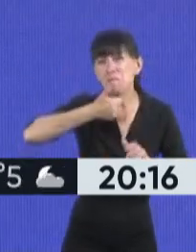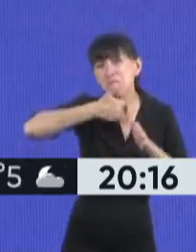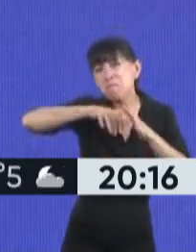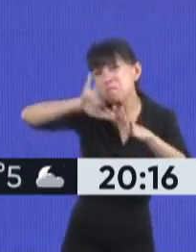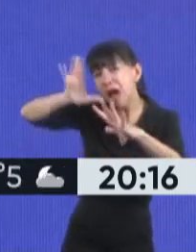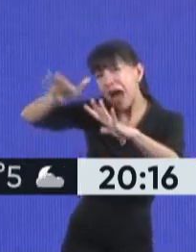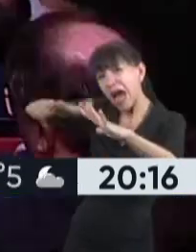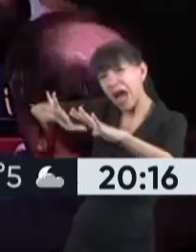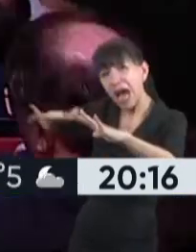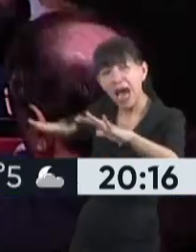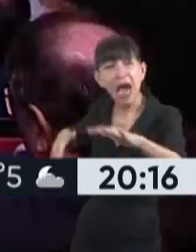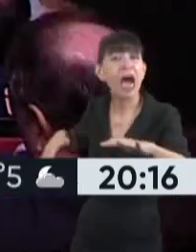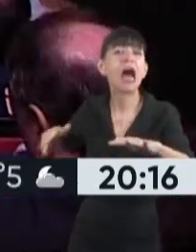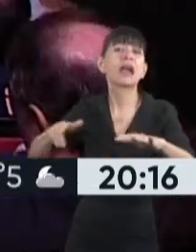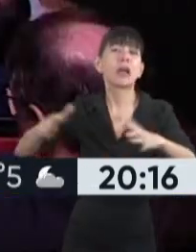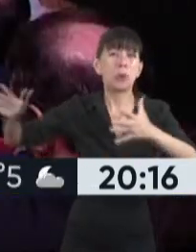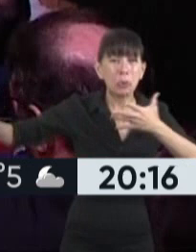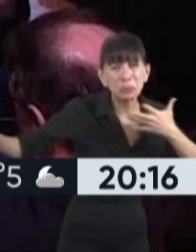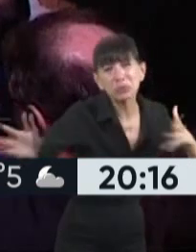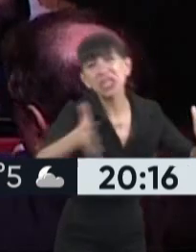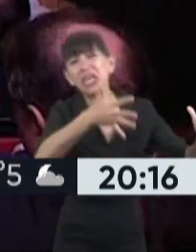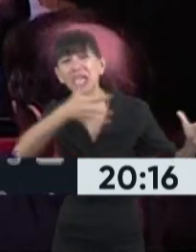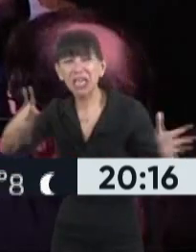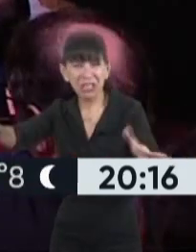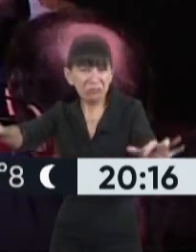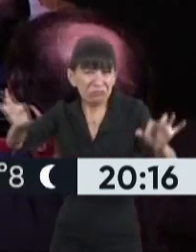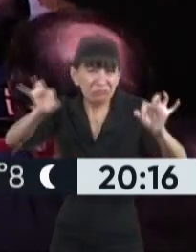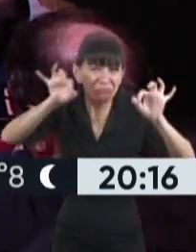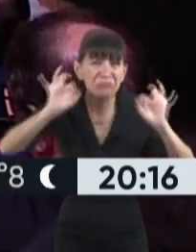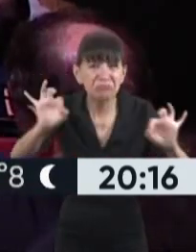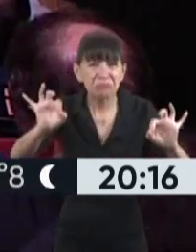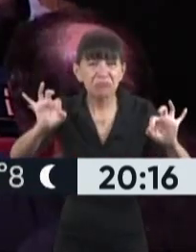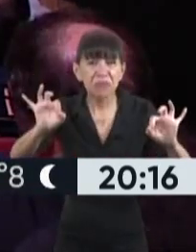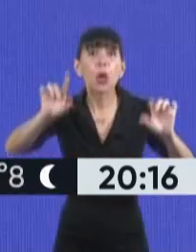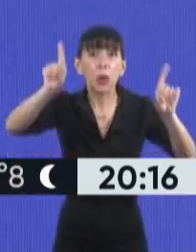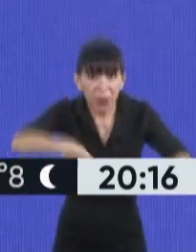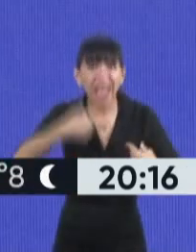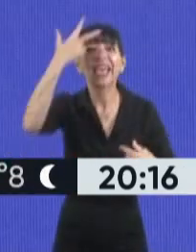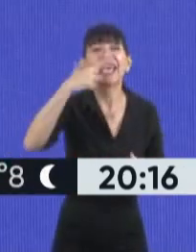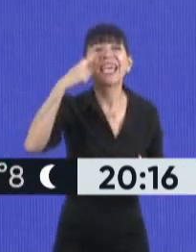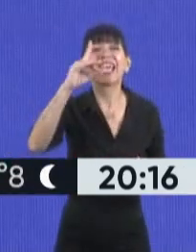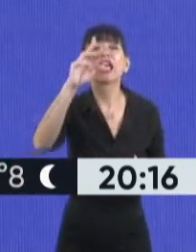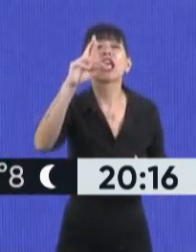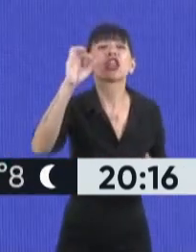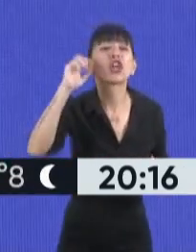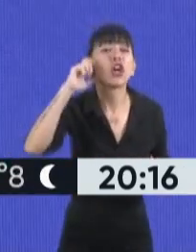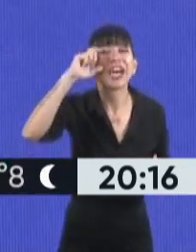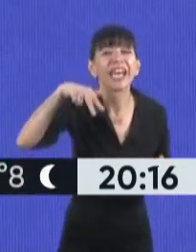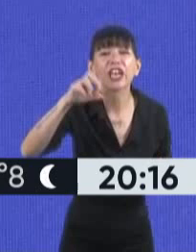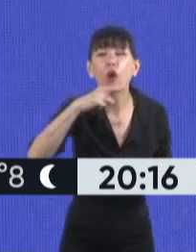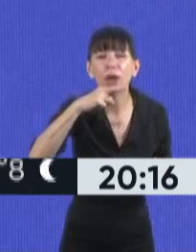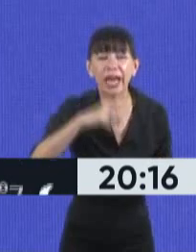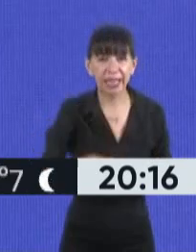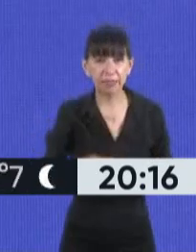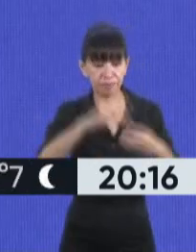inmenso, con los mejores vientos, todo lo necesario para hacer hidrógeno verde. Litio, somos la